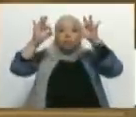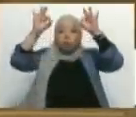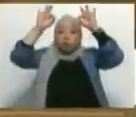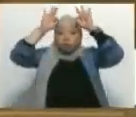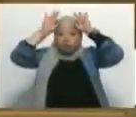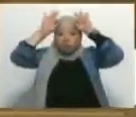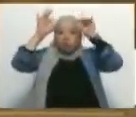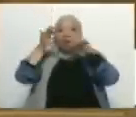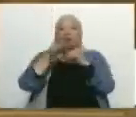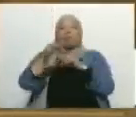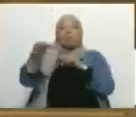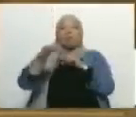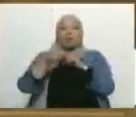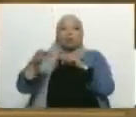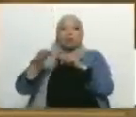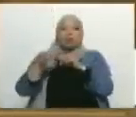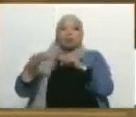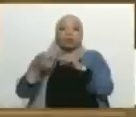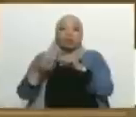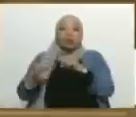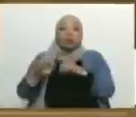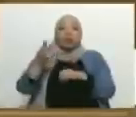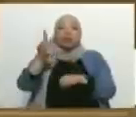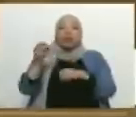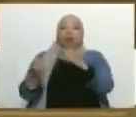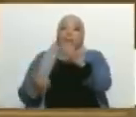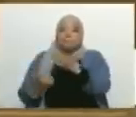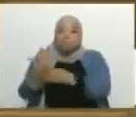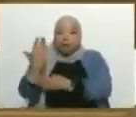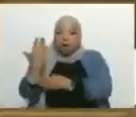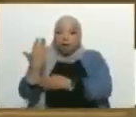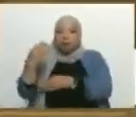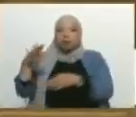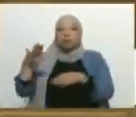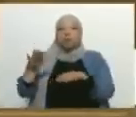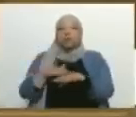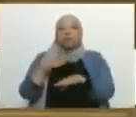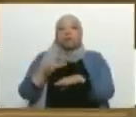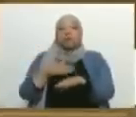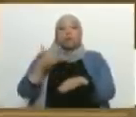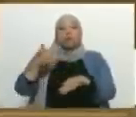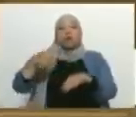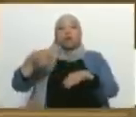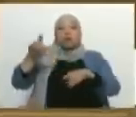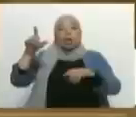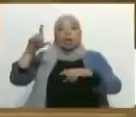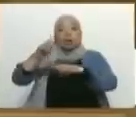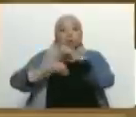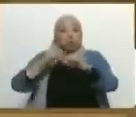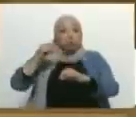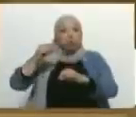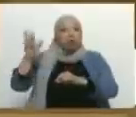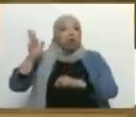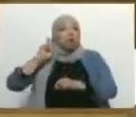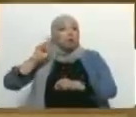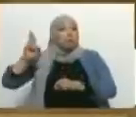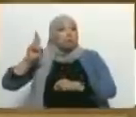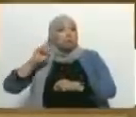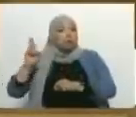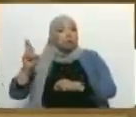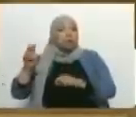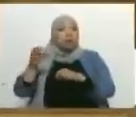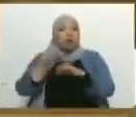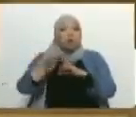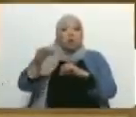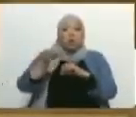Que el miércoles 3 de mayo del presente año, en audio difundido por las redes sociales, el alcalde del municipio Simón